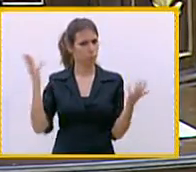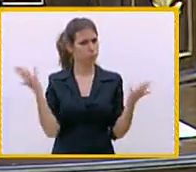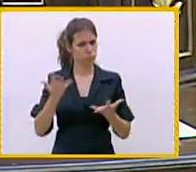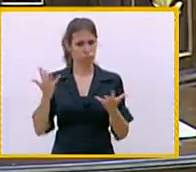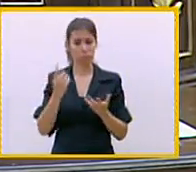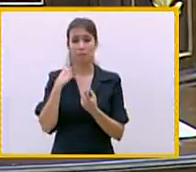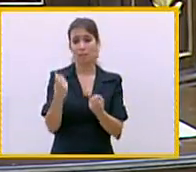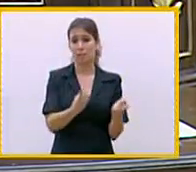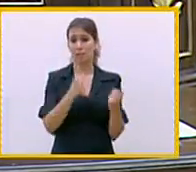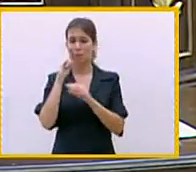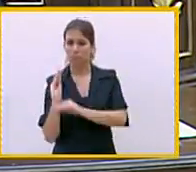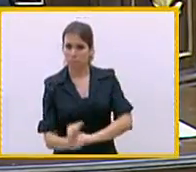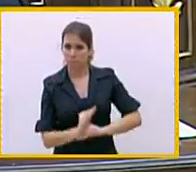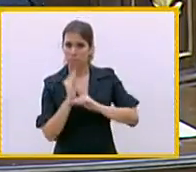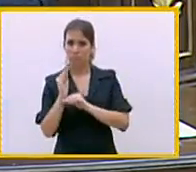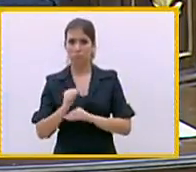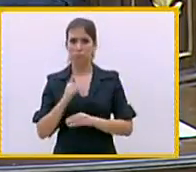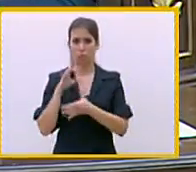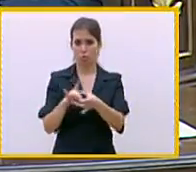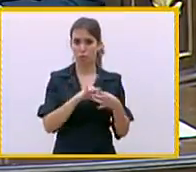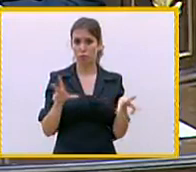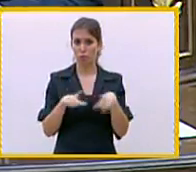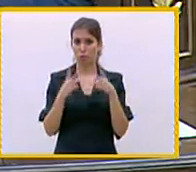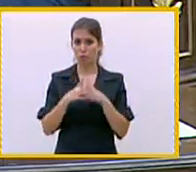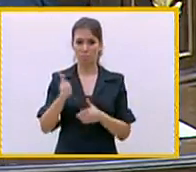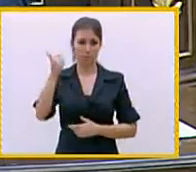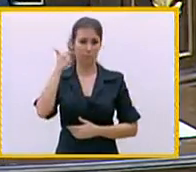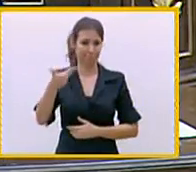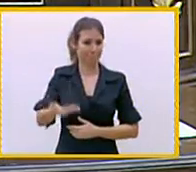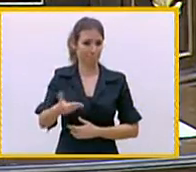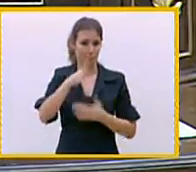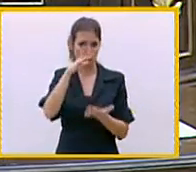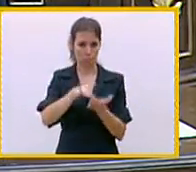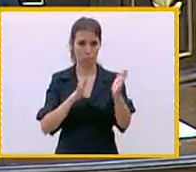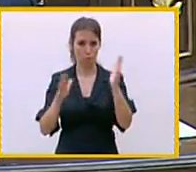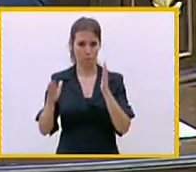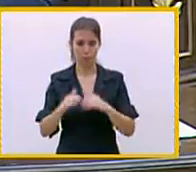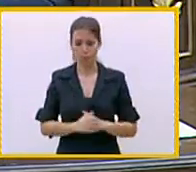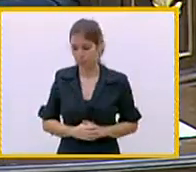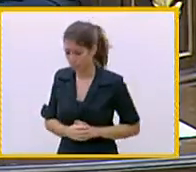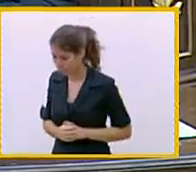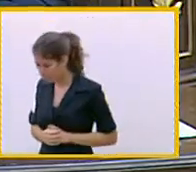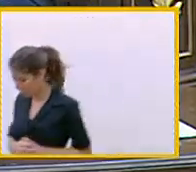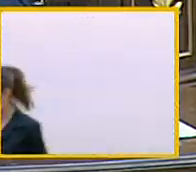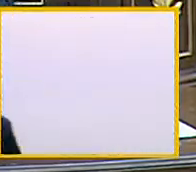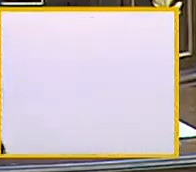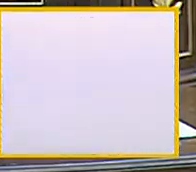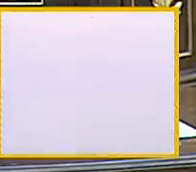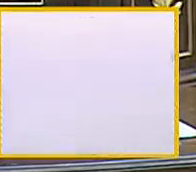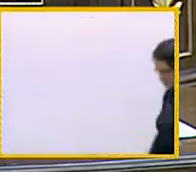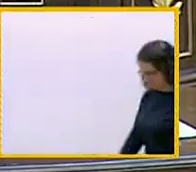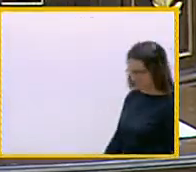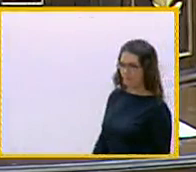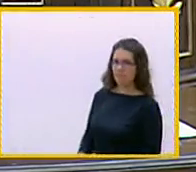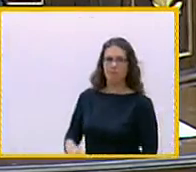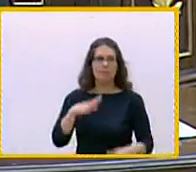de velar por la cohesión social es más acuciante. La fortaleza de nuestra política social se refleja